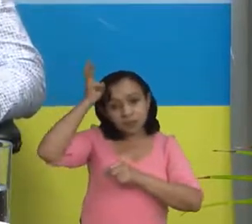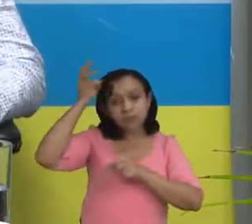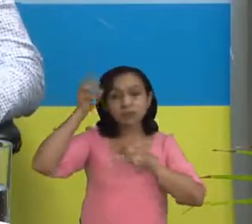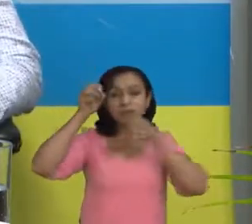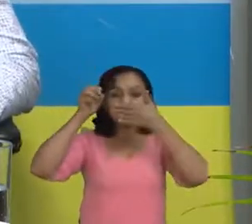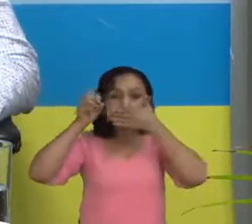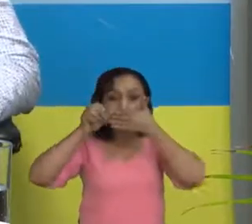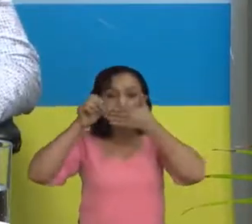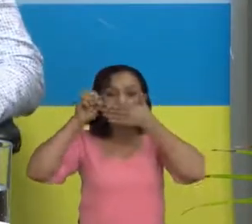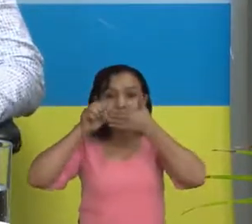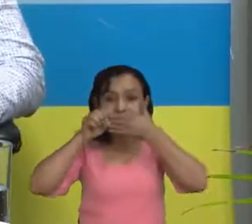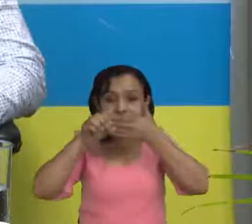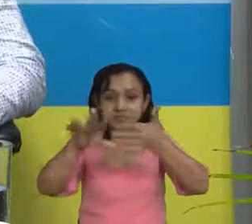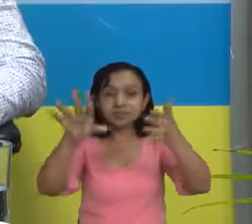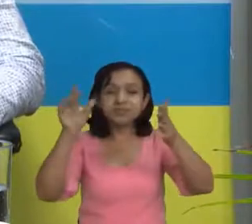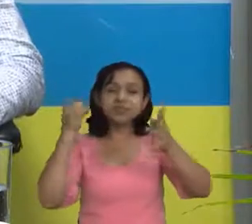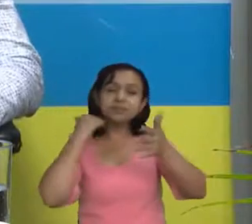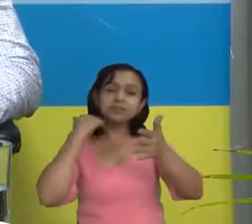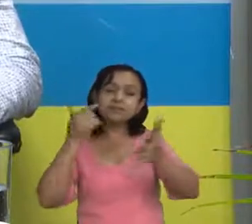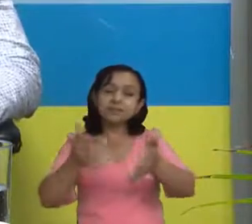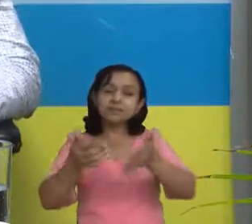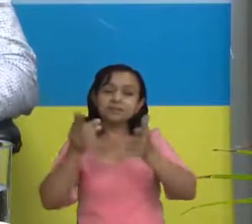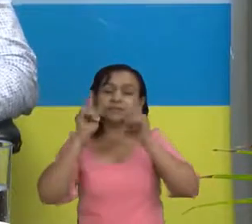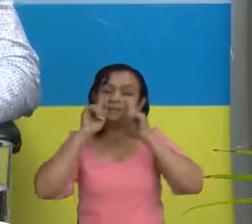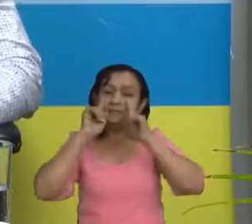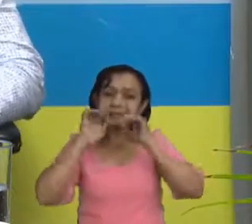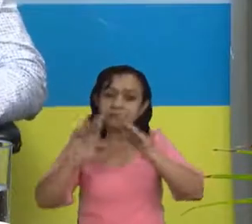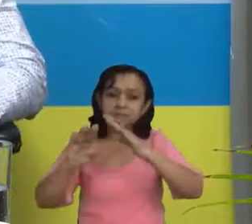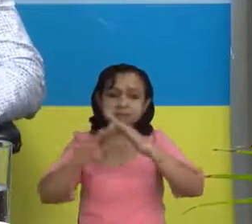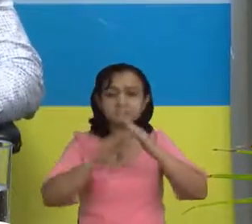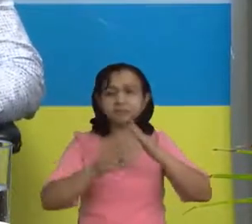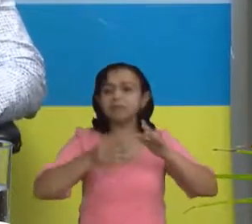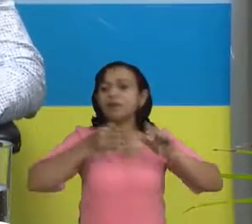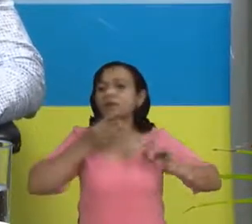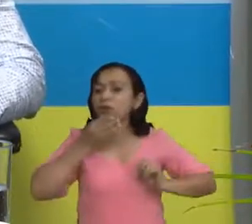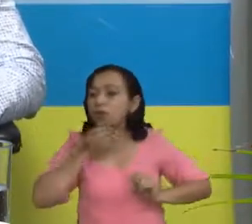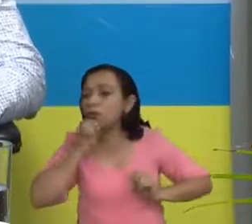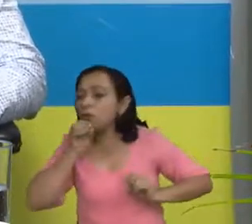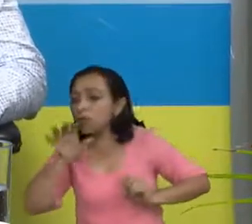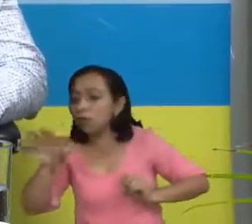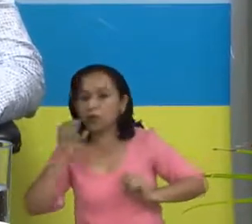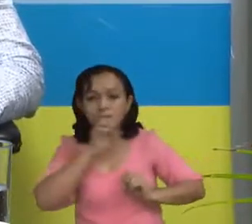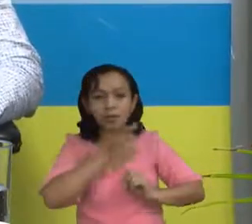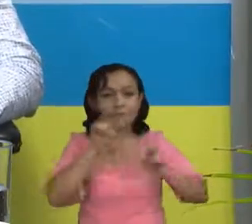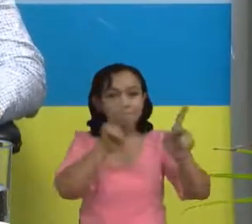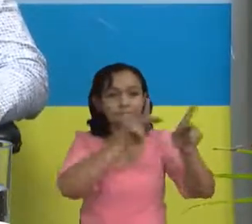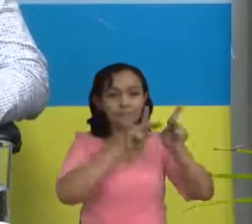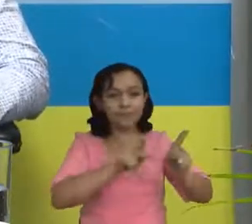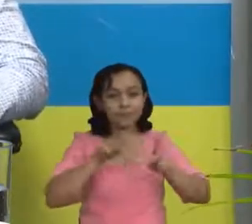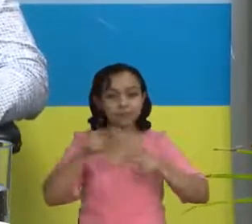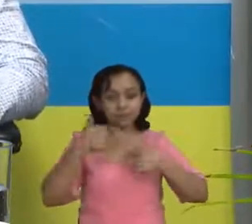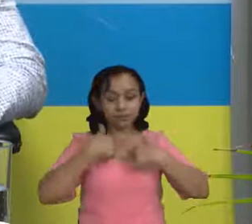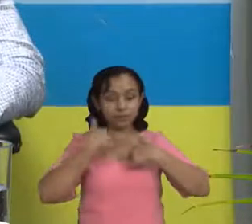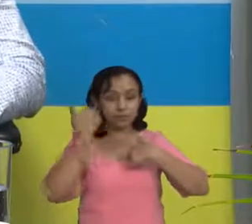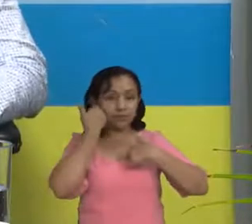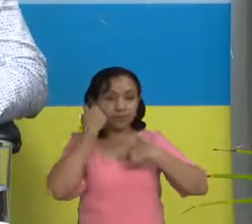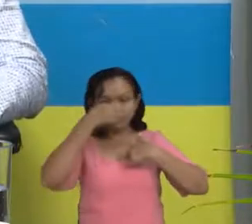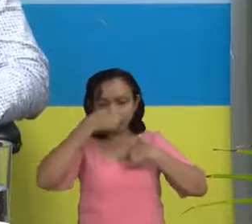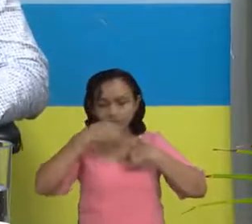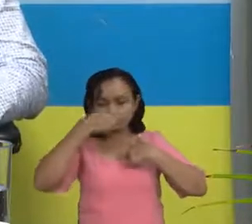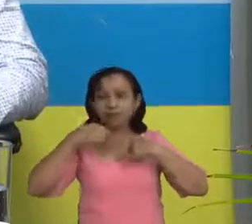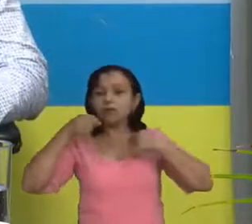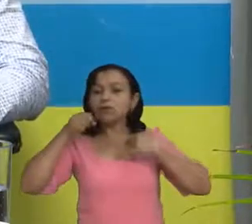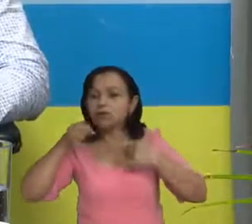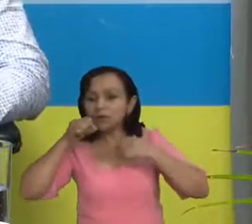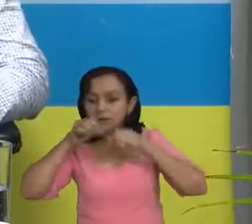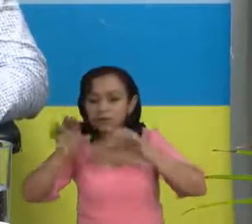coronavirus. Siempre es importante la prevención, no toser delante de personas que, es decir, si usted anda con gripe, no toser delante